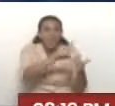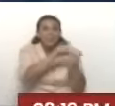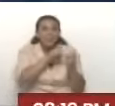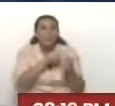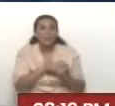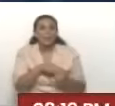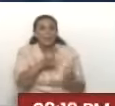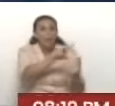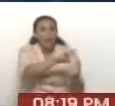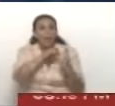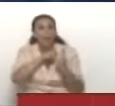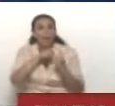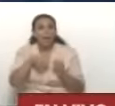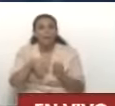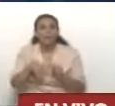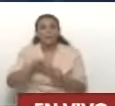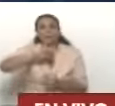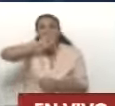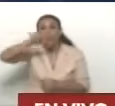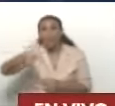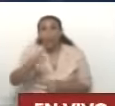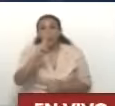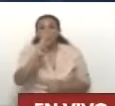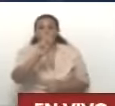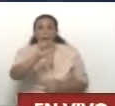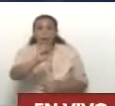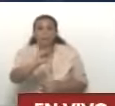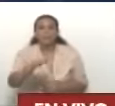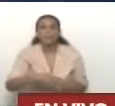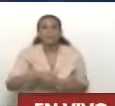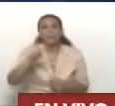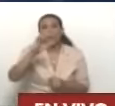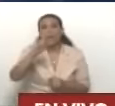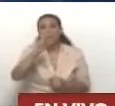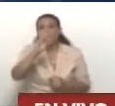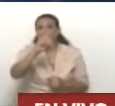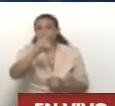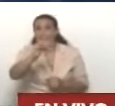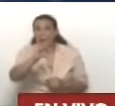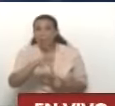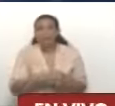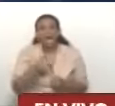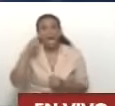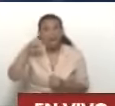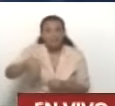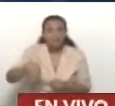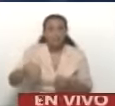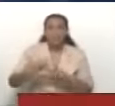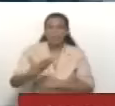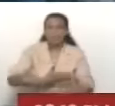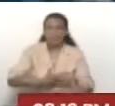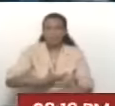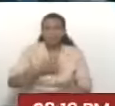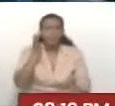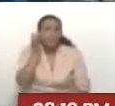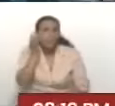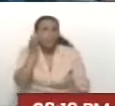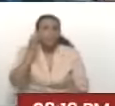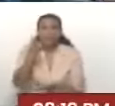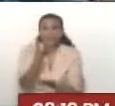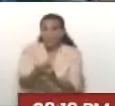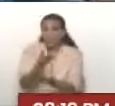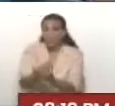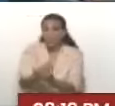este pueblo, un hijo de Juana Ramírez la Avanzadora, un hijo de Leonardo Infante, aquí con nuestra alcaldesa del municipio de Maturín,